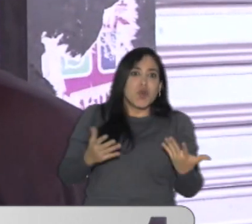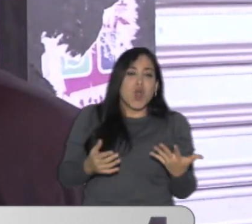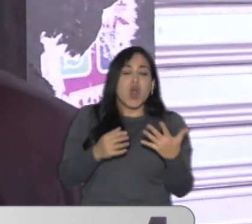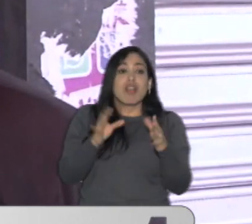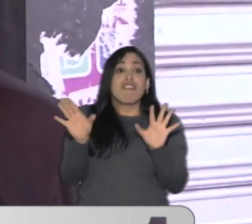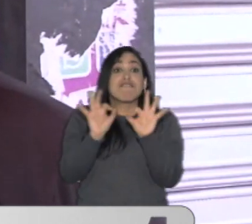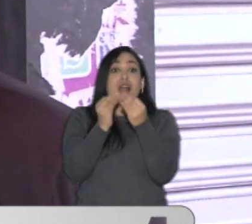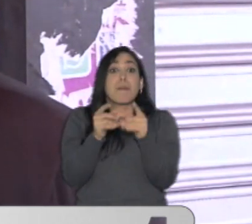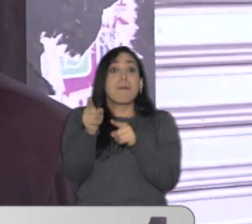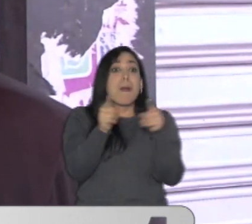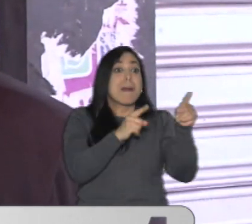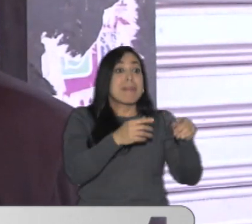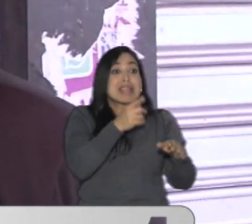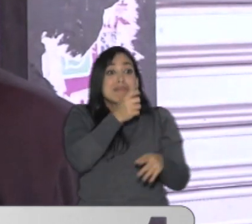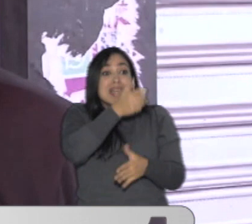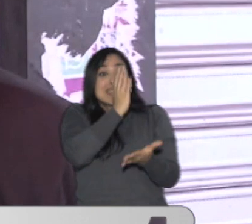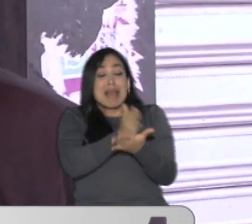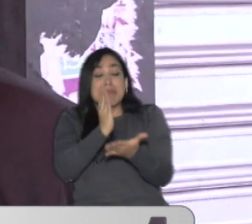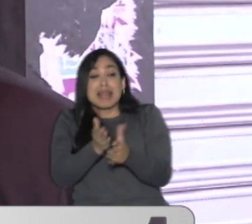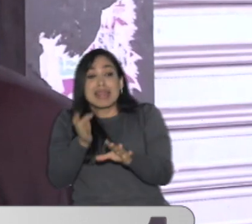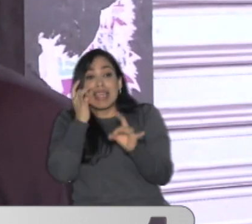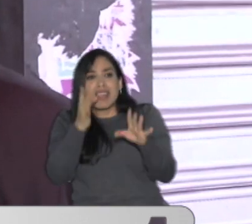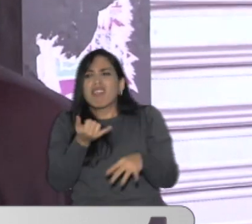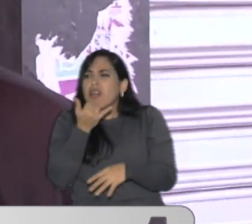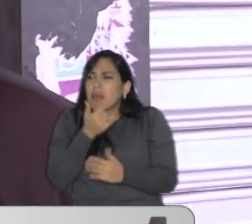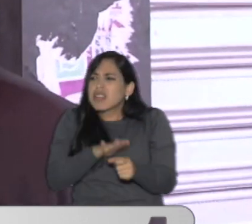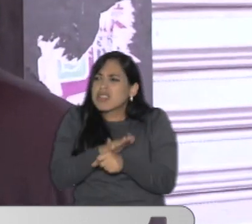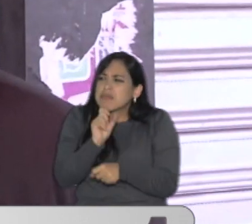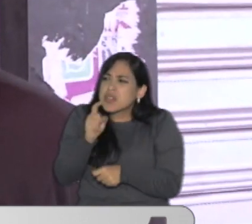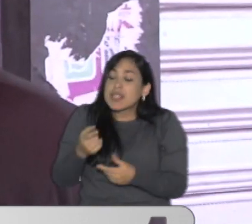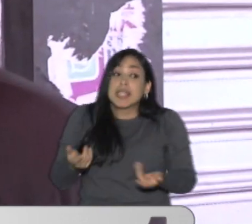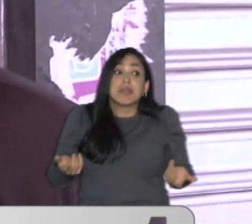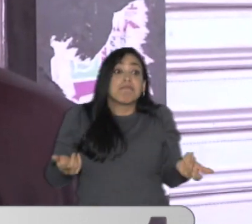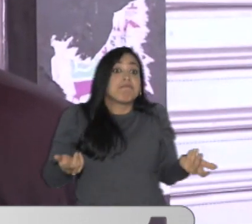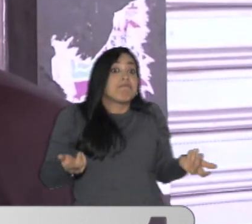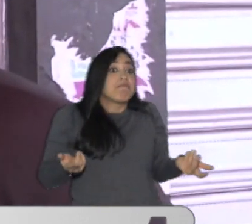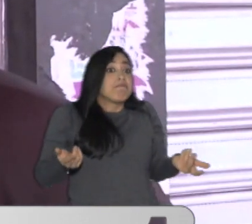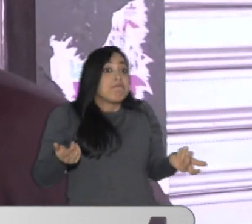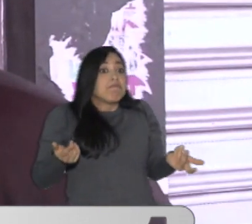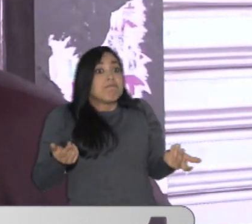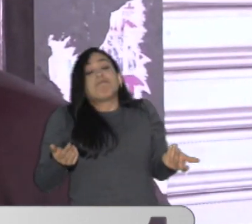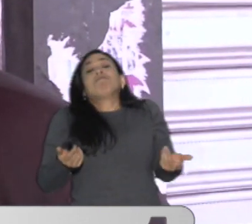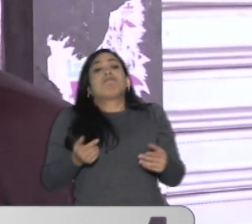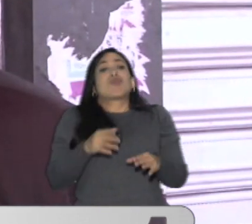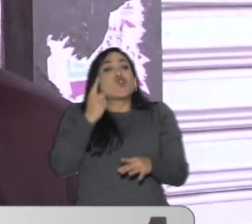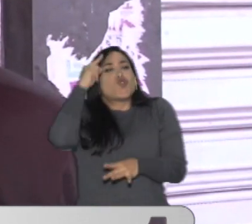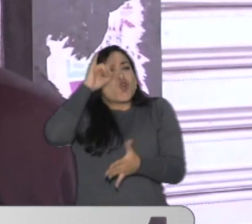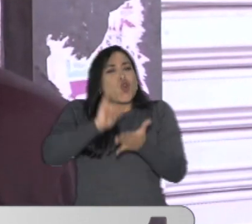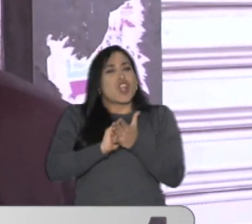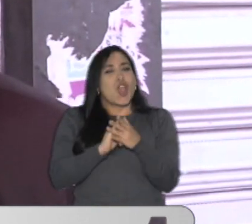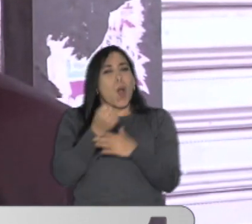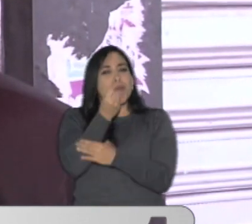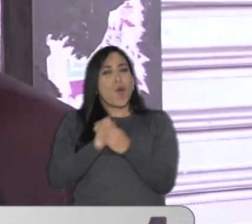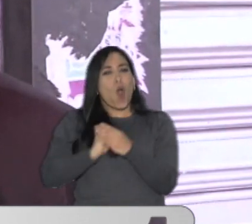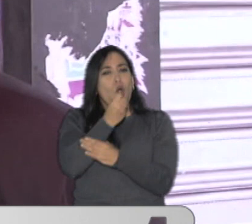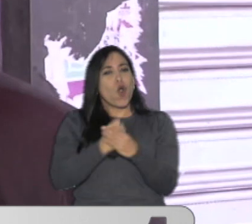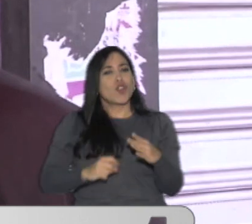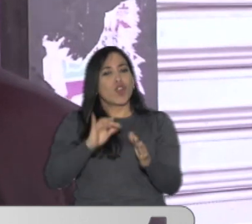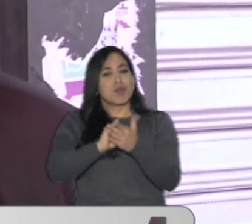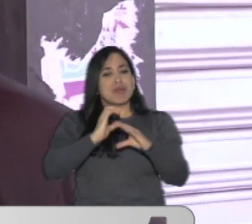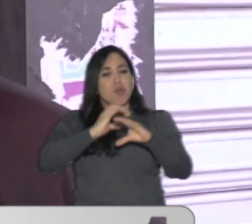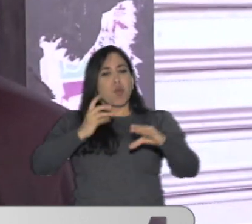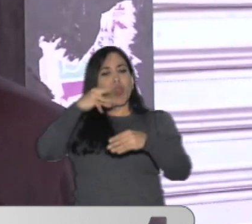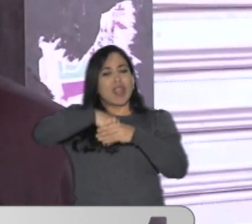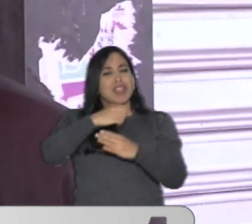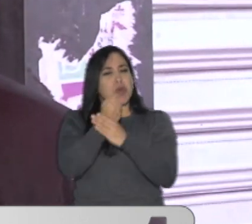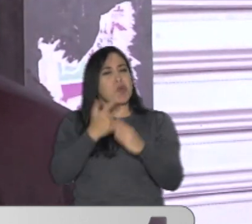Toda la familia, sí, señora. ¿Qué piensa? ¿Qué pudo haber pasado? No, pues yo que fue una falla mecánica, porque pues yo lo conozco a él como manejaba y